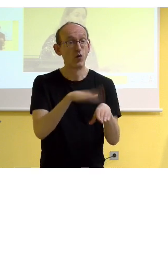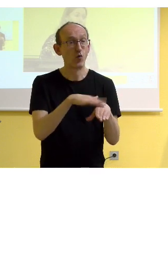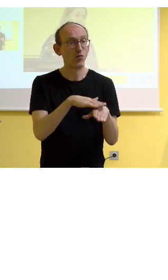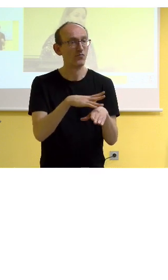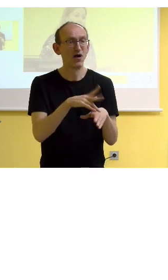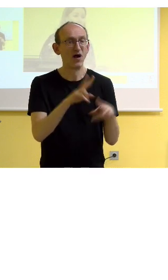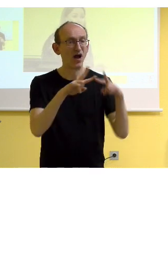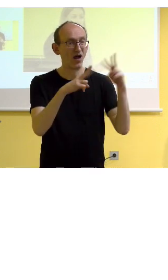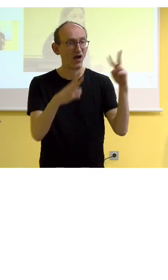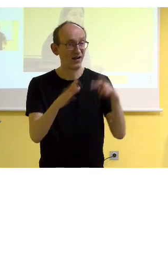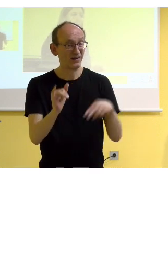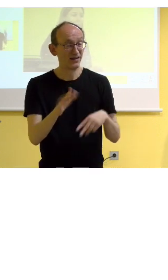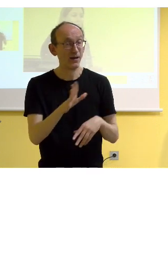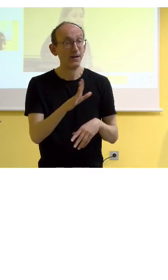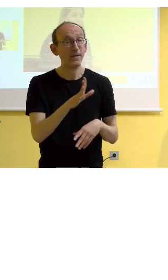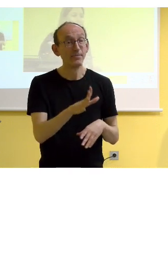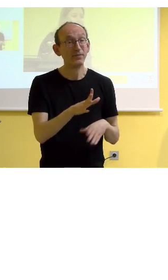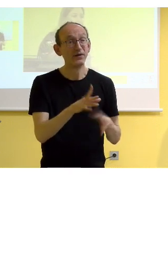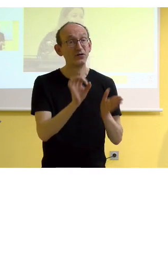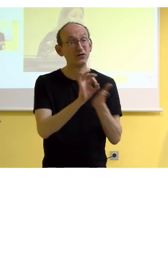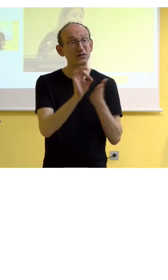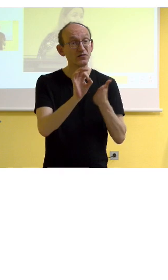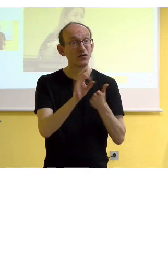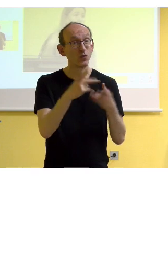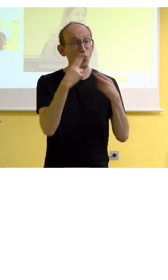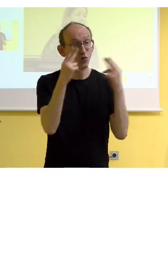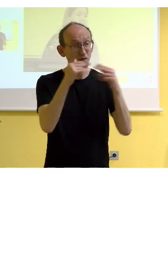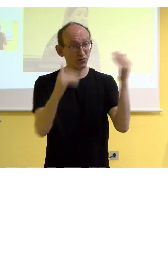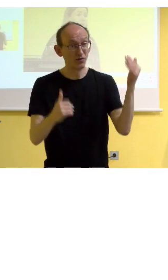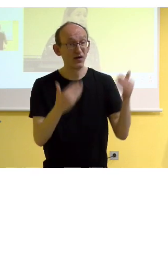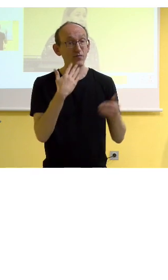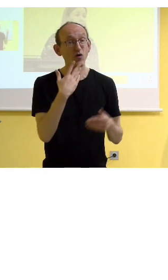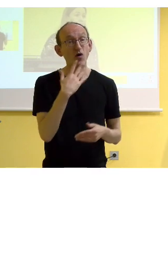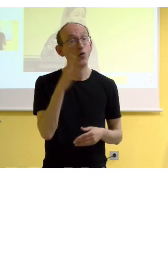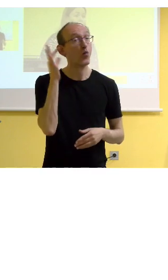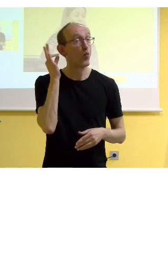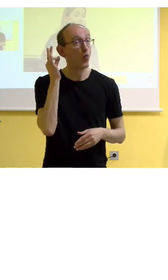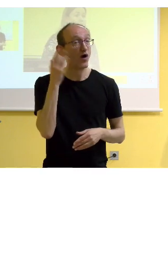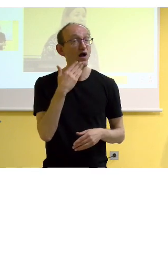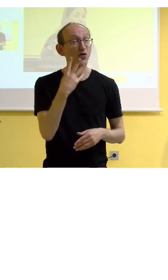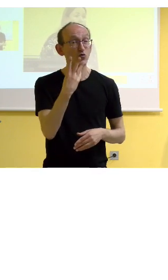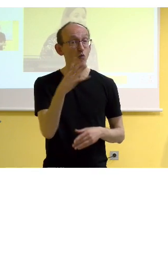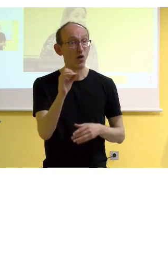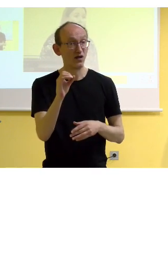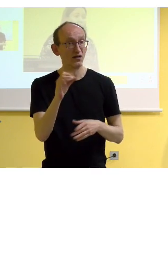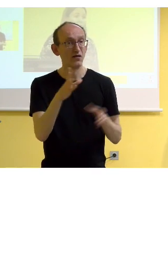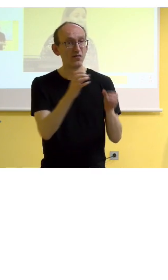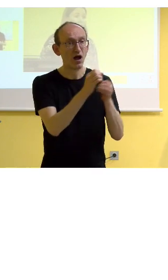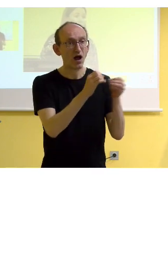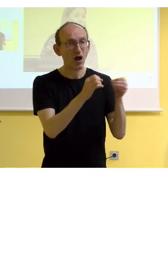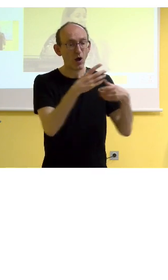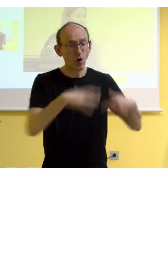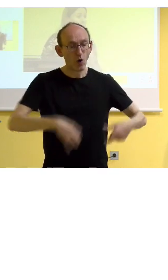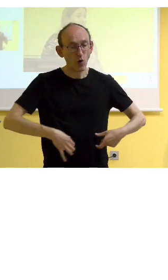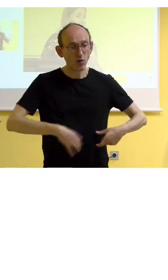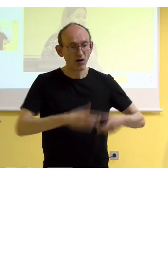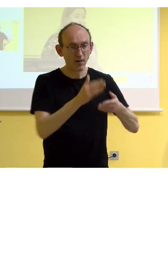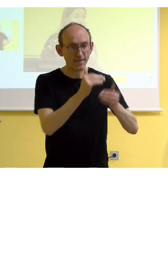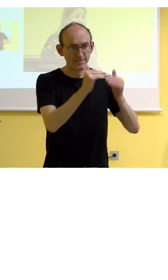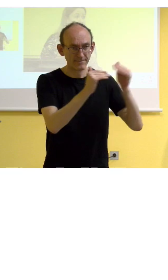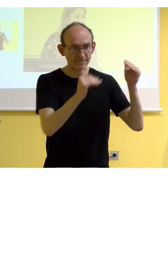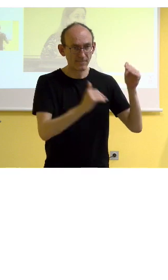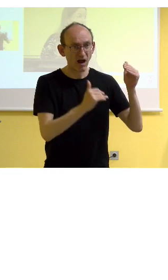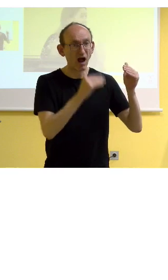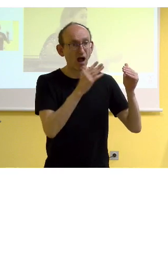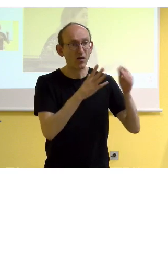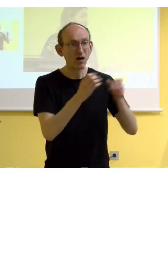siempre. Pero cuando la ampliación de cartera, por ejemplo, una mujer de más de 40 años que tiene una reserva ovárica baja, ahora puede optar a una donación de